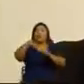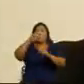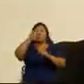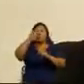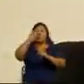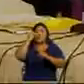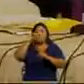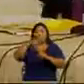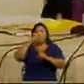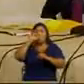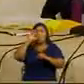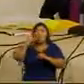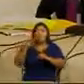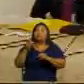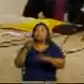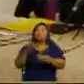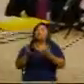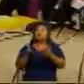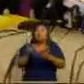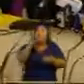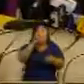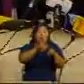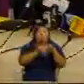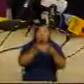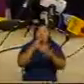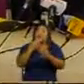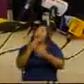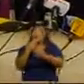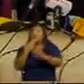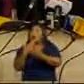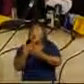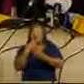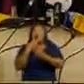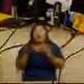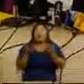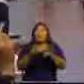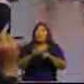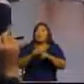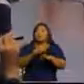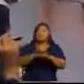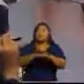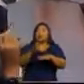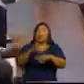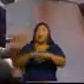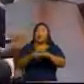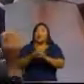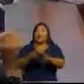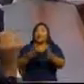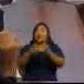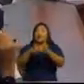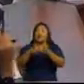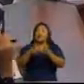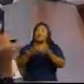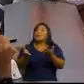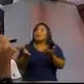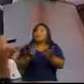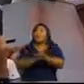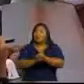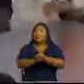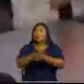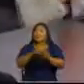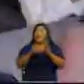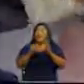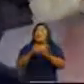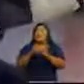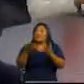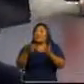fabricación de acero. Uno por uno fue exponiendo sus argumentos que buscan dejar sin piso las acusaciones de lavado de activos, defraudación tributaria y